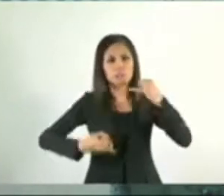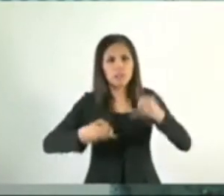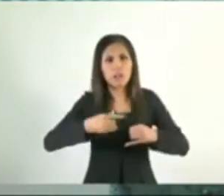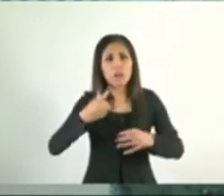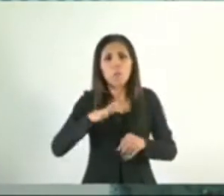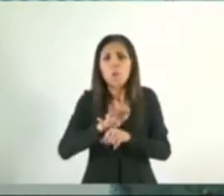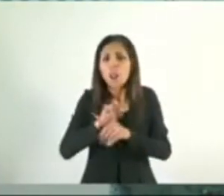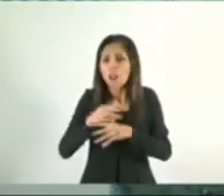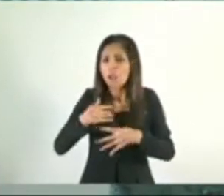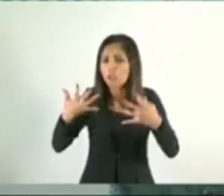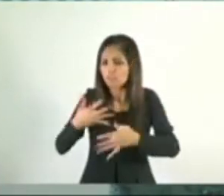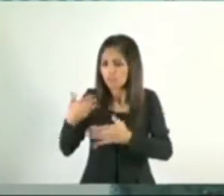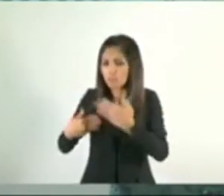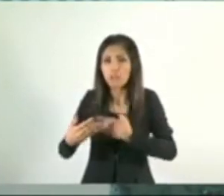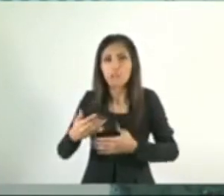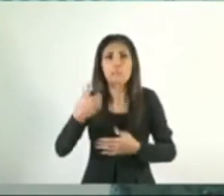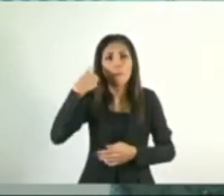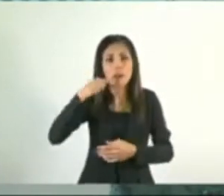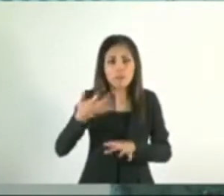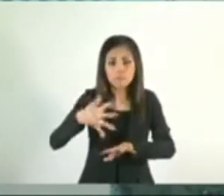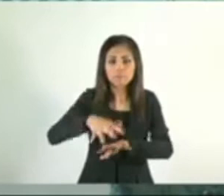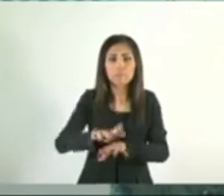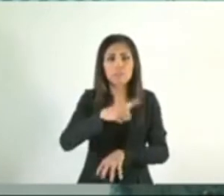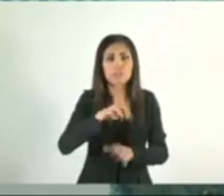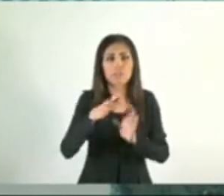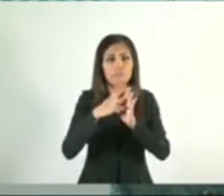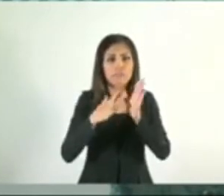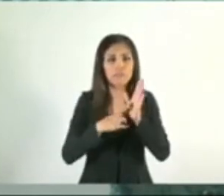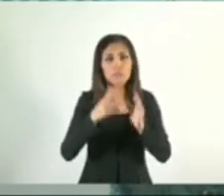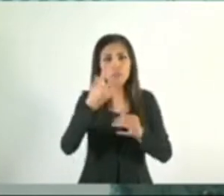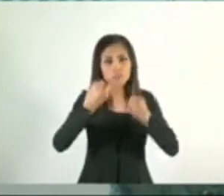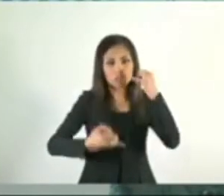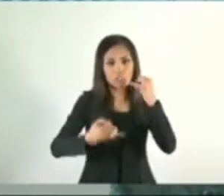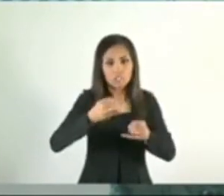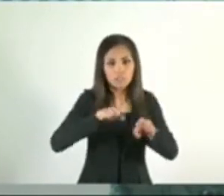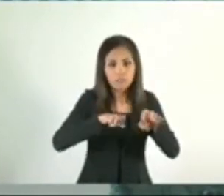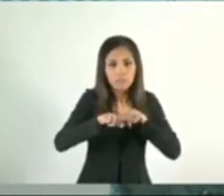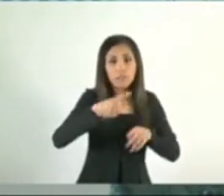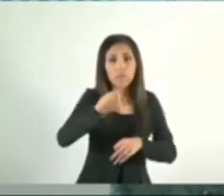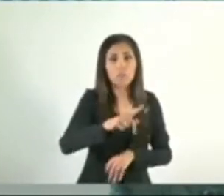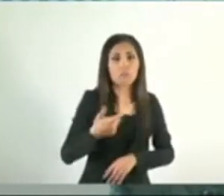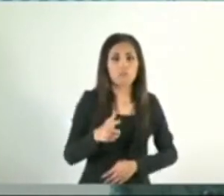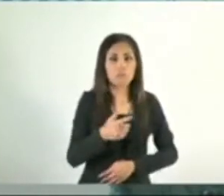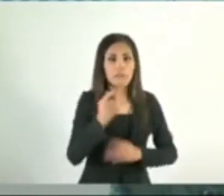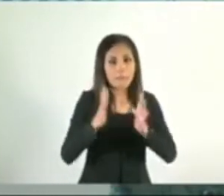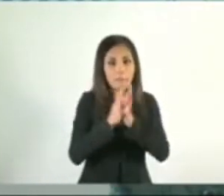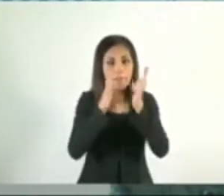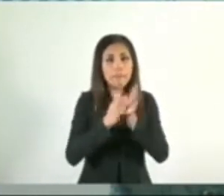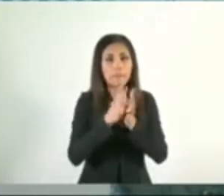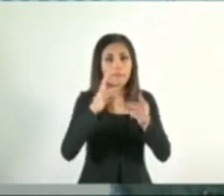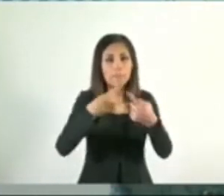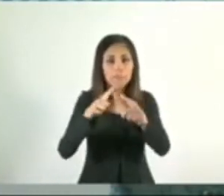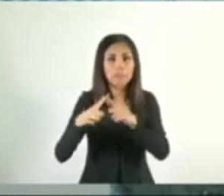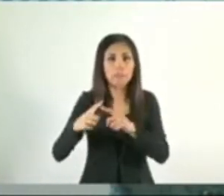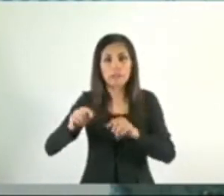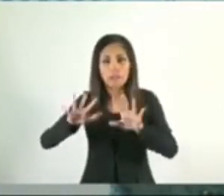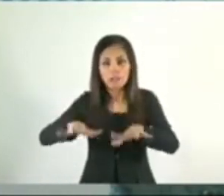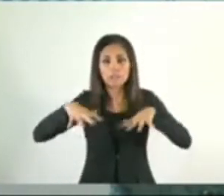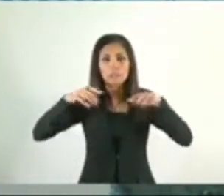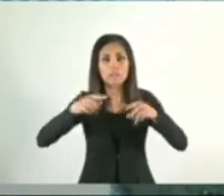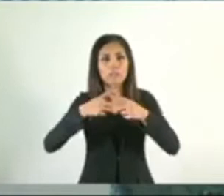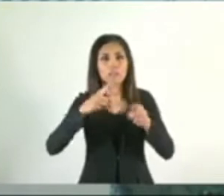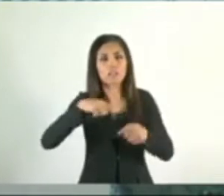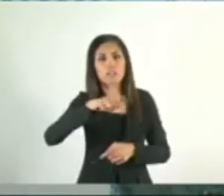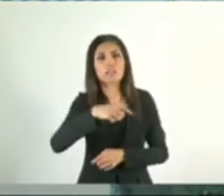que ha tenido la implementación de la reforma de justicia laboral en Guanajuato. Participamos en diversas asambleas de la Comisión Nacional